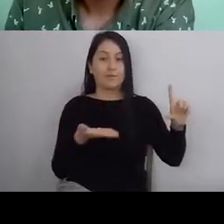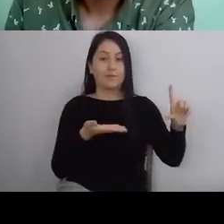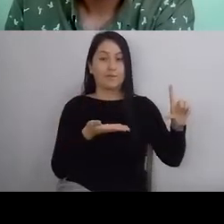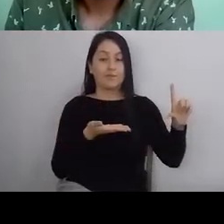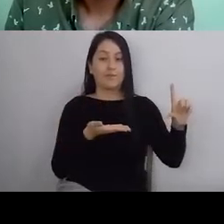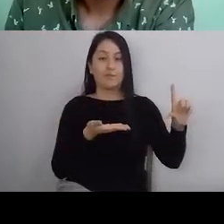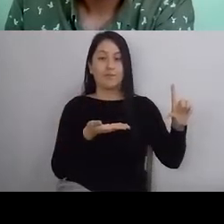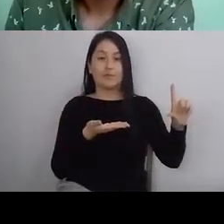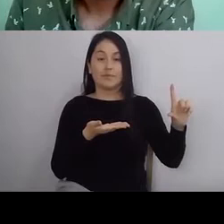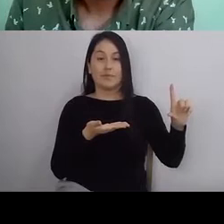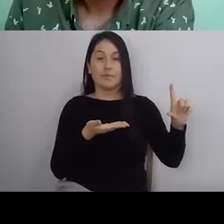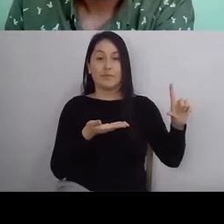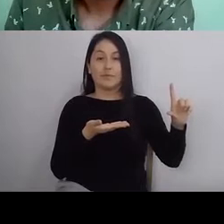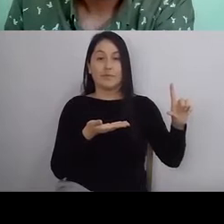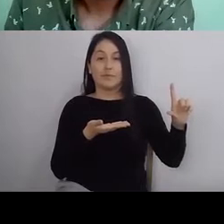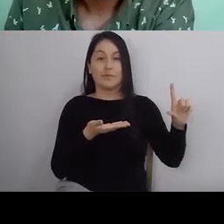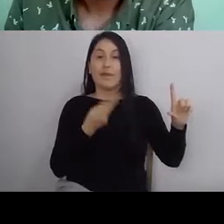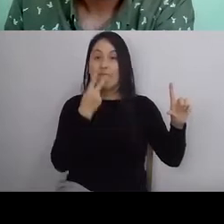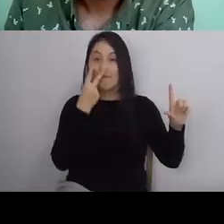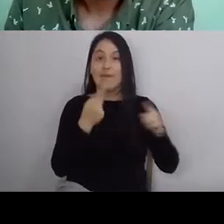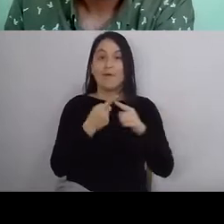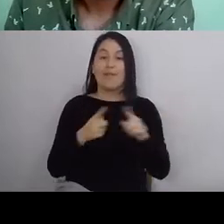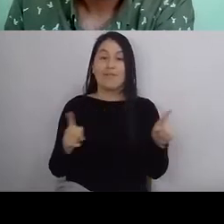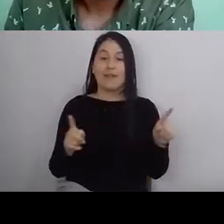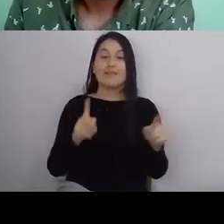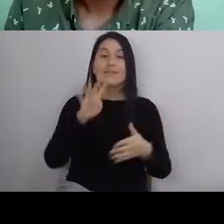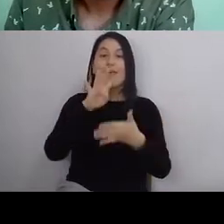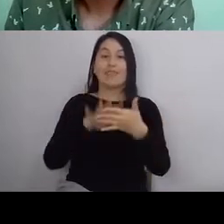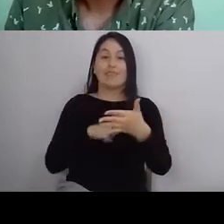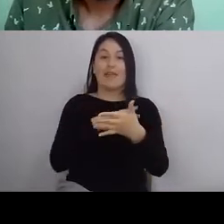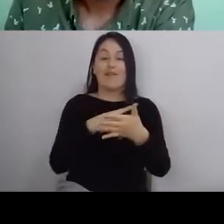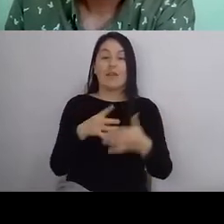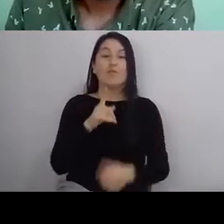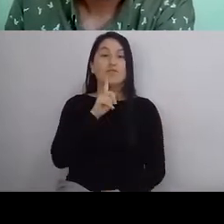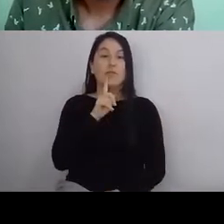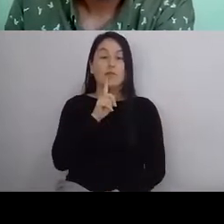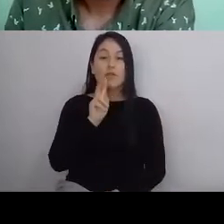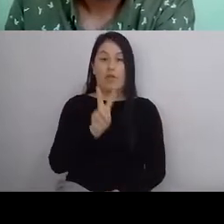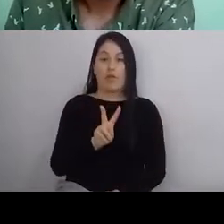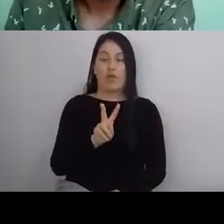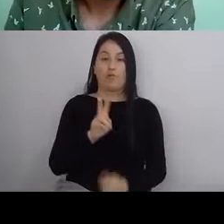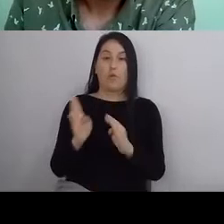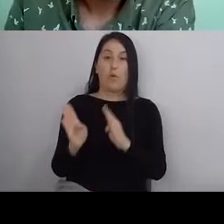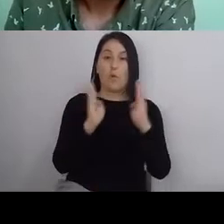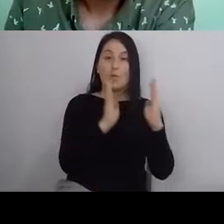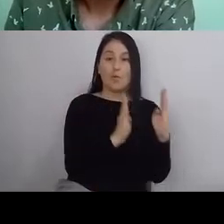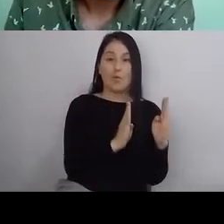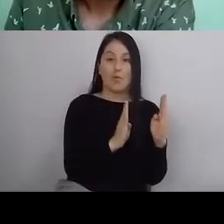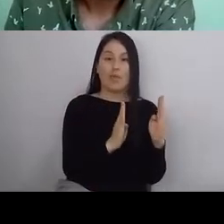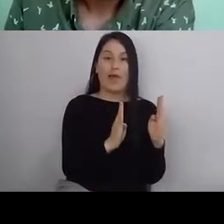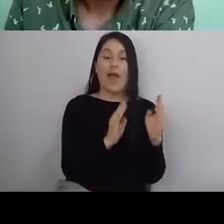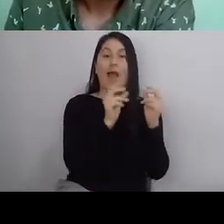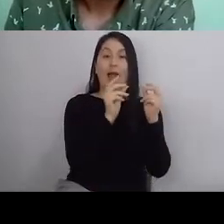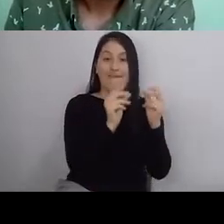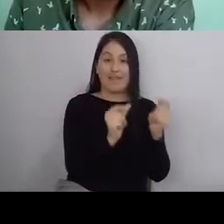en la cual la acabo de poner, vemos la diferencia en una tabla que tiene dos columnas. La primera columna a la izquierda es la descripción de habilidad